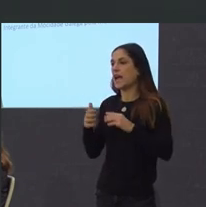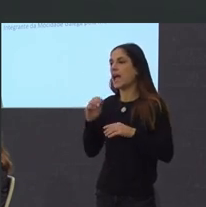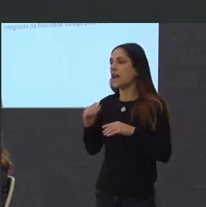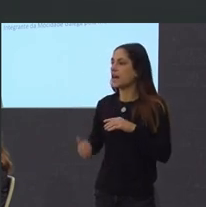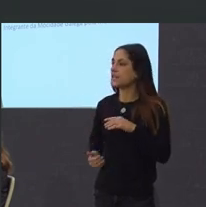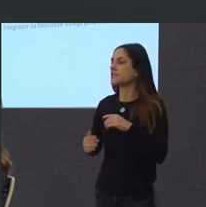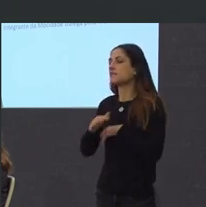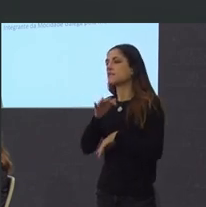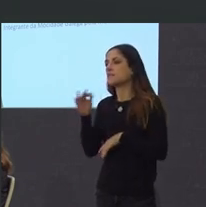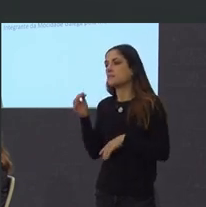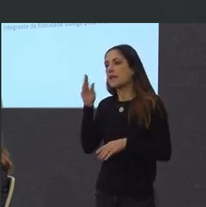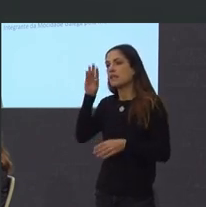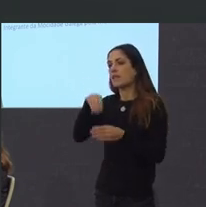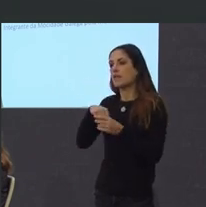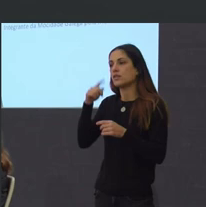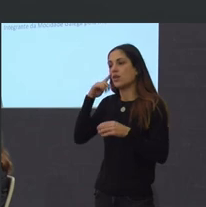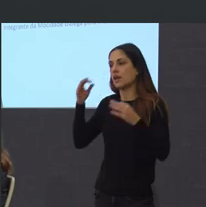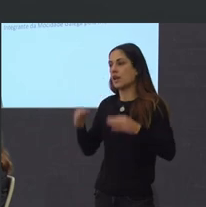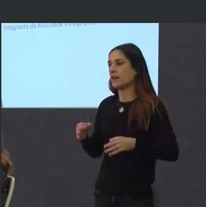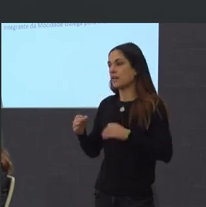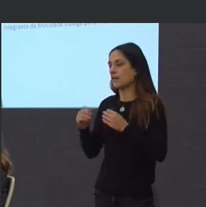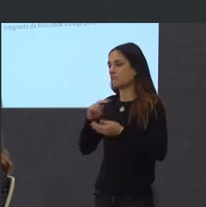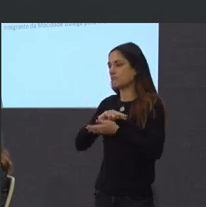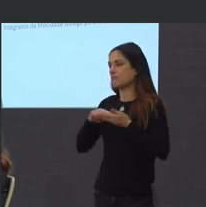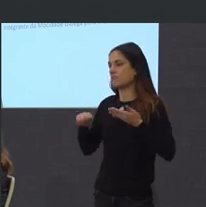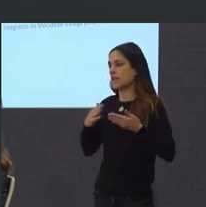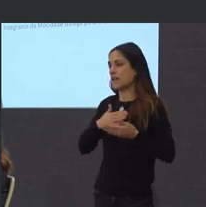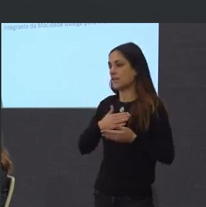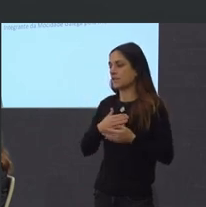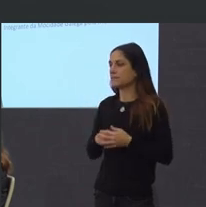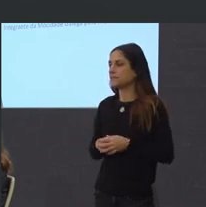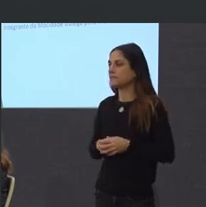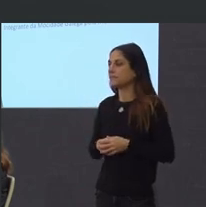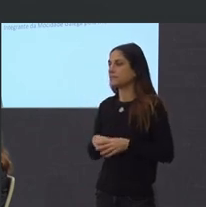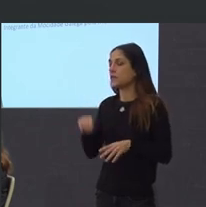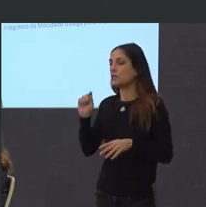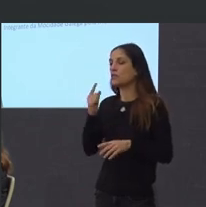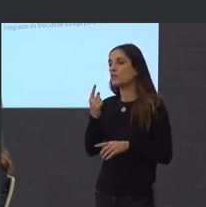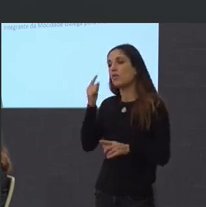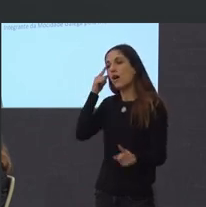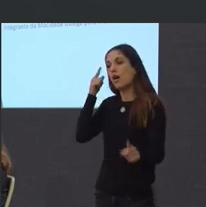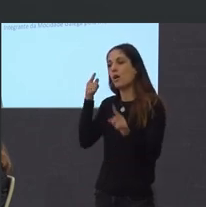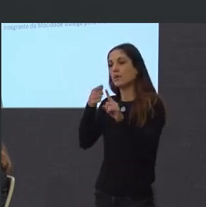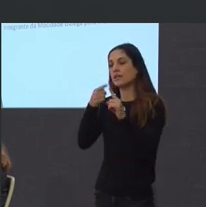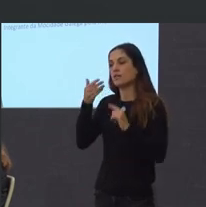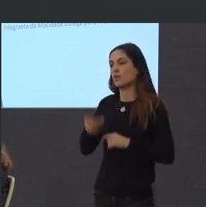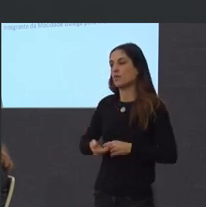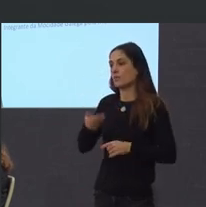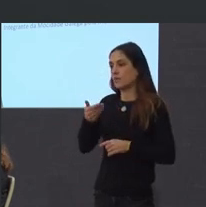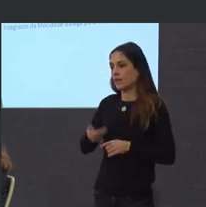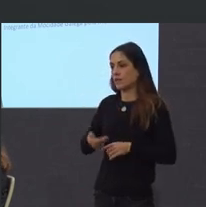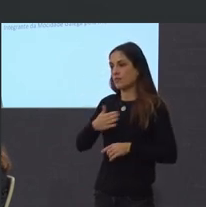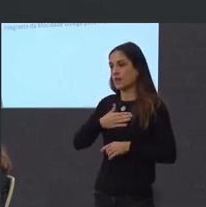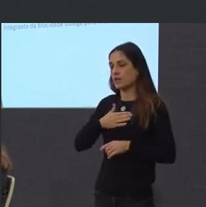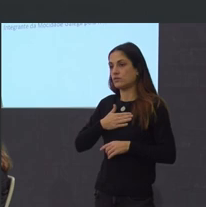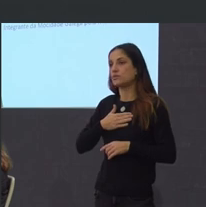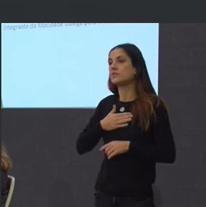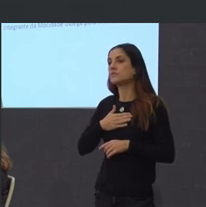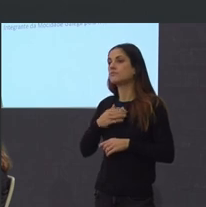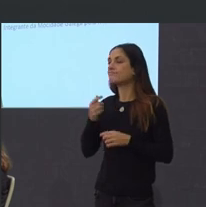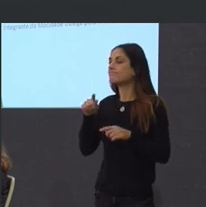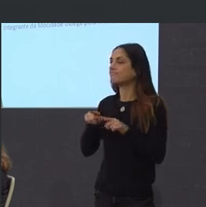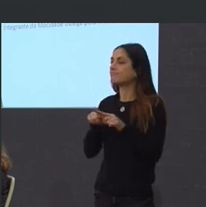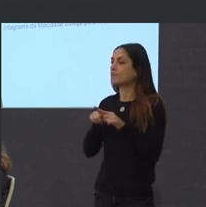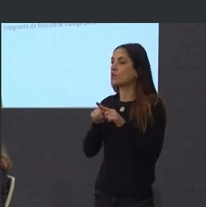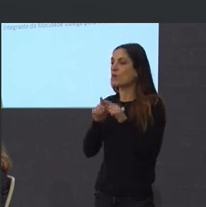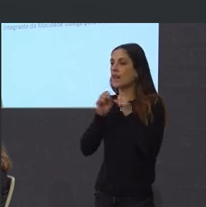que é a realidade galega. Un dos nosos obxectivos principais é